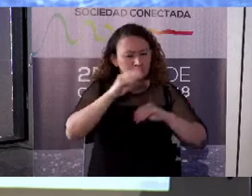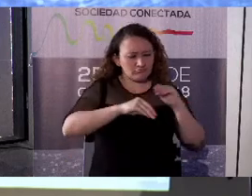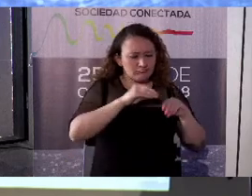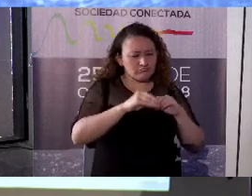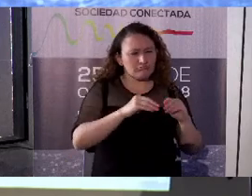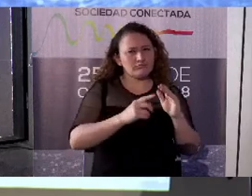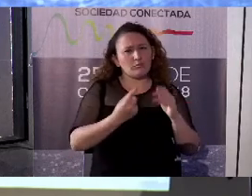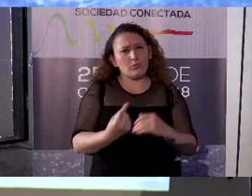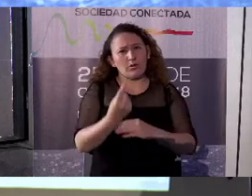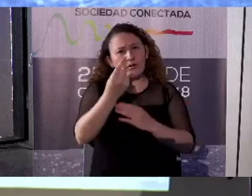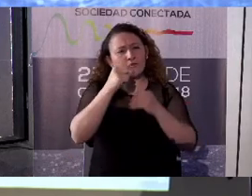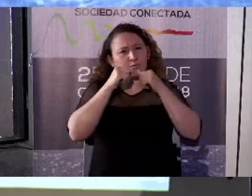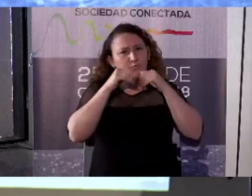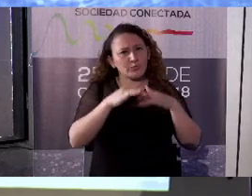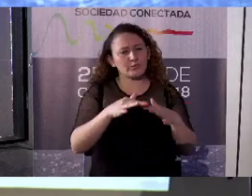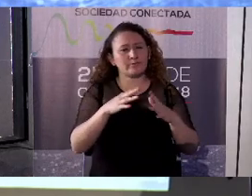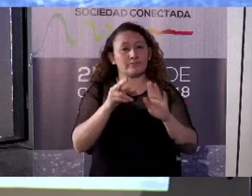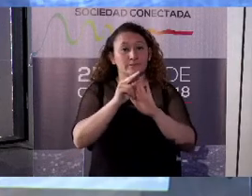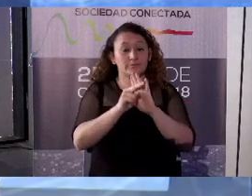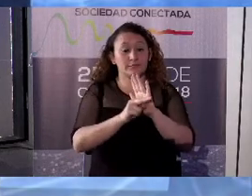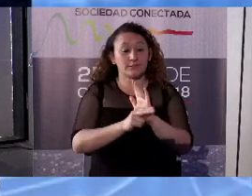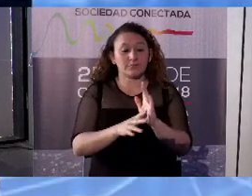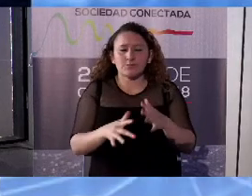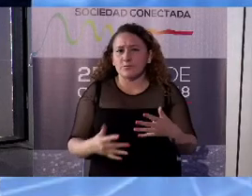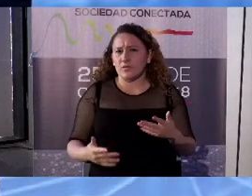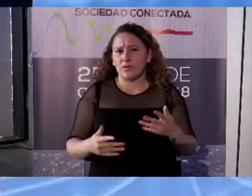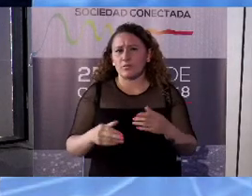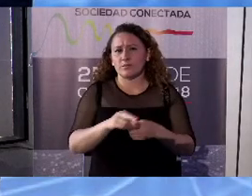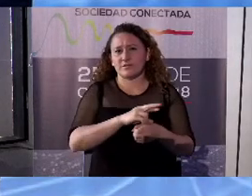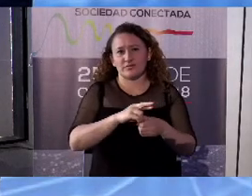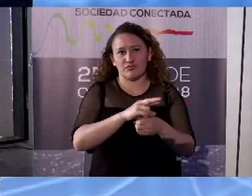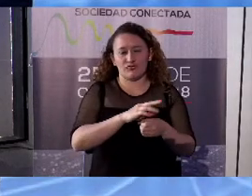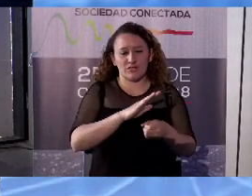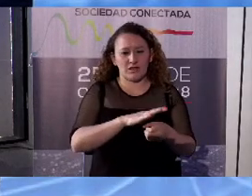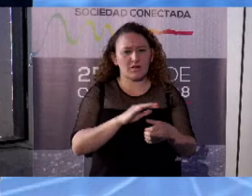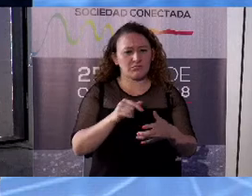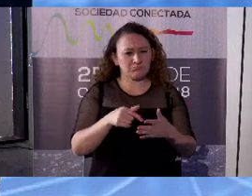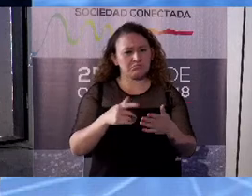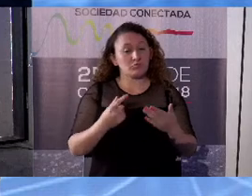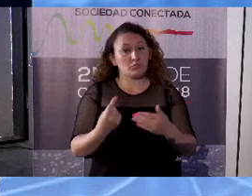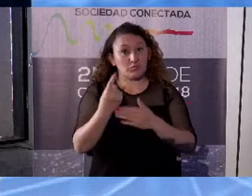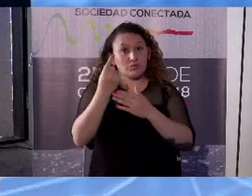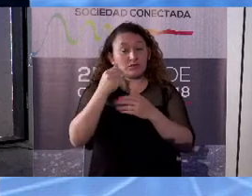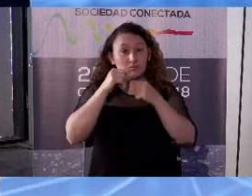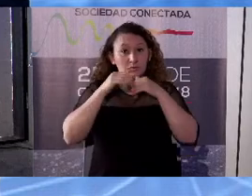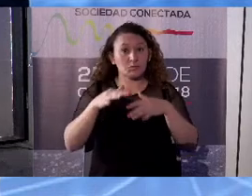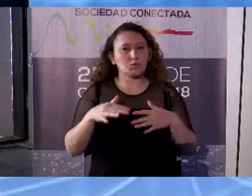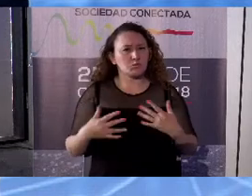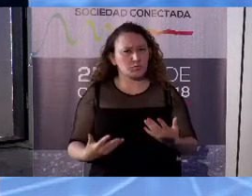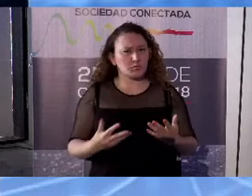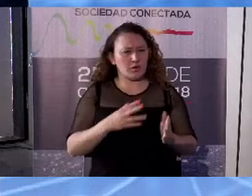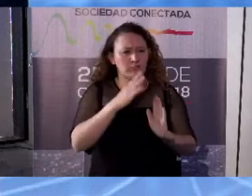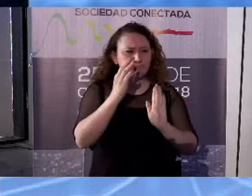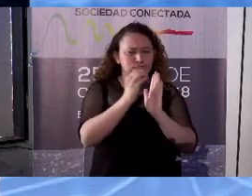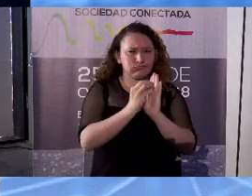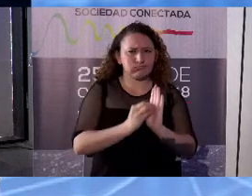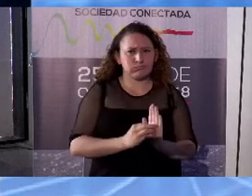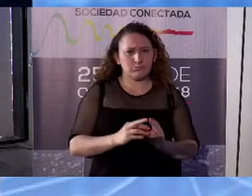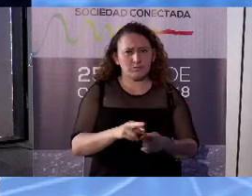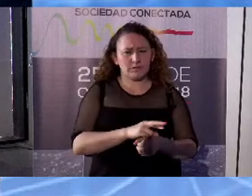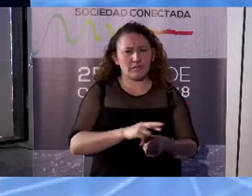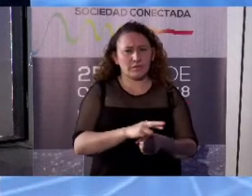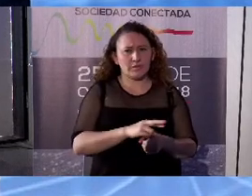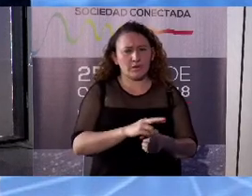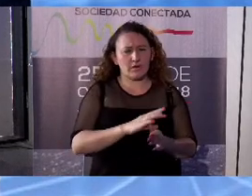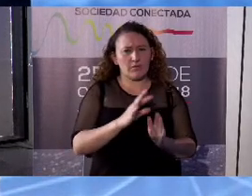normativas desde una perspectiva regional en el sentido de que estas políticas tengan contenidos regionales